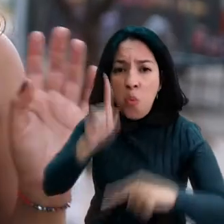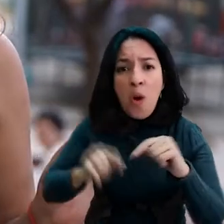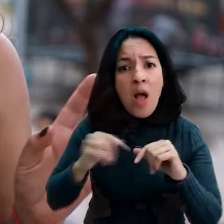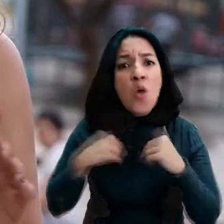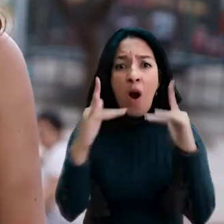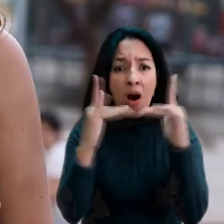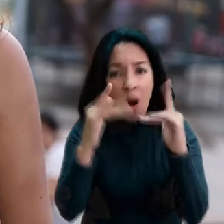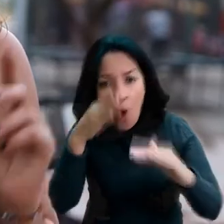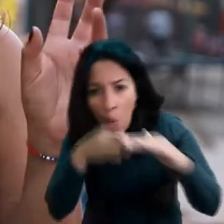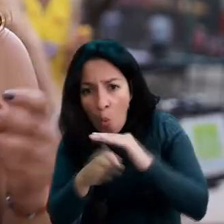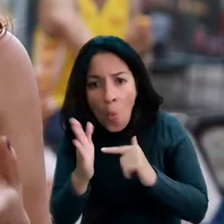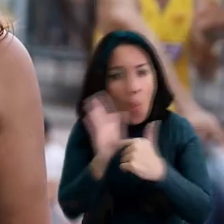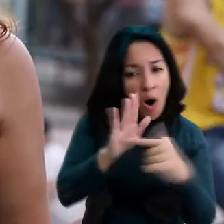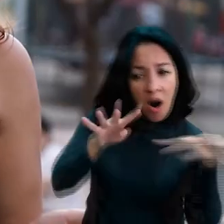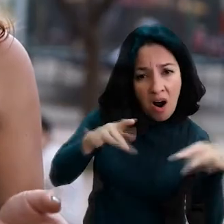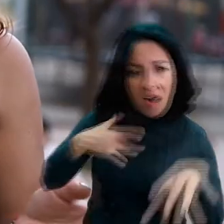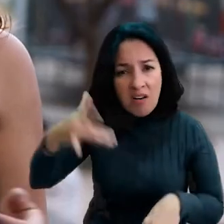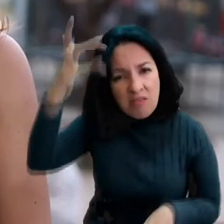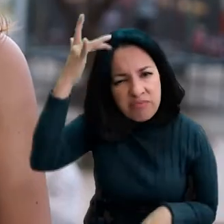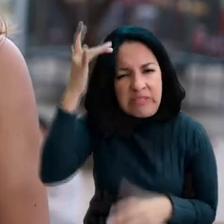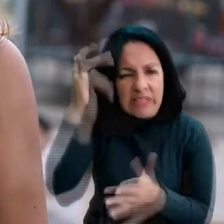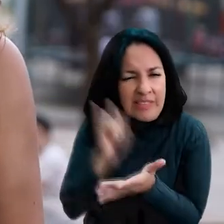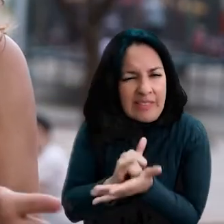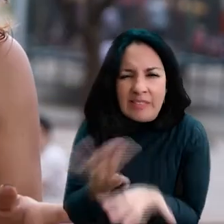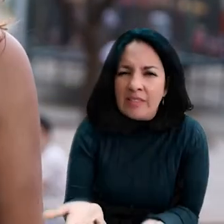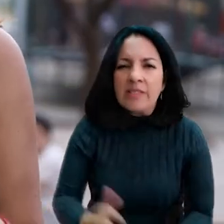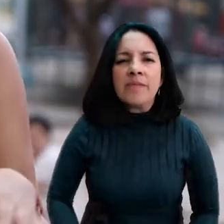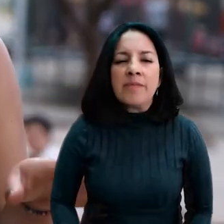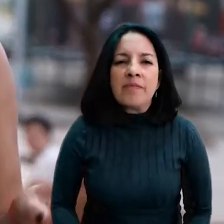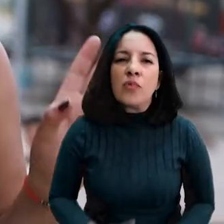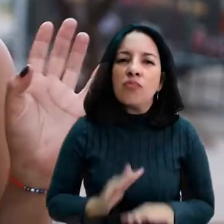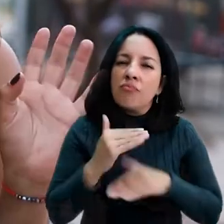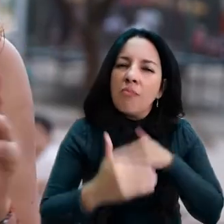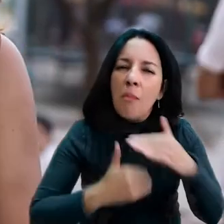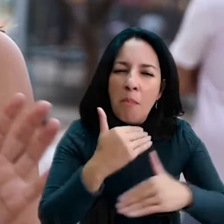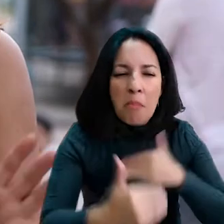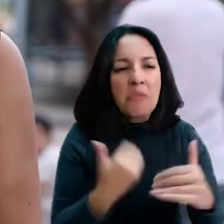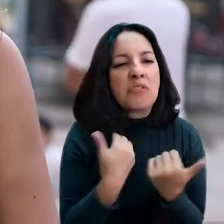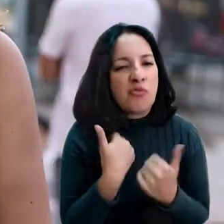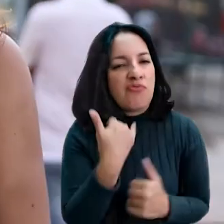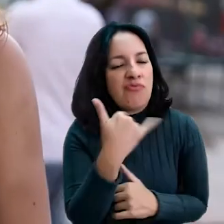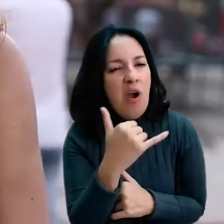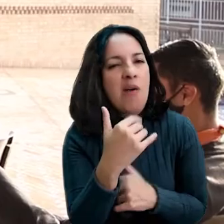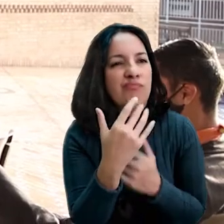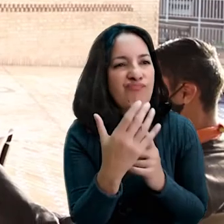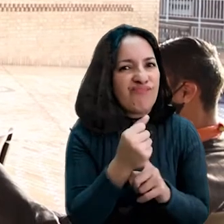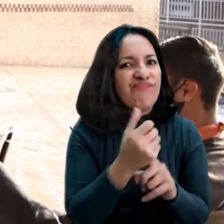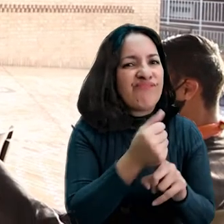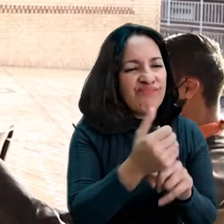es lo diferente, es lo que supuestamente se tiene que esconder debajo del colchón o debajo de la cama porque no es bien